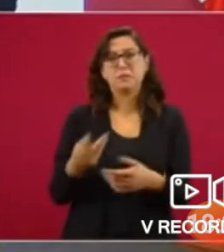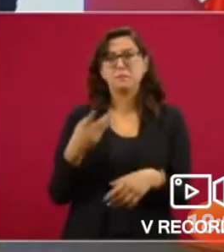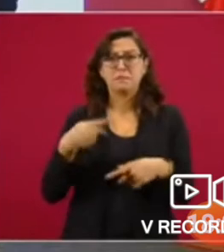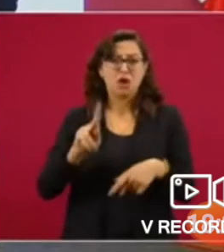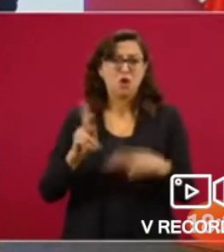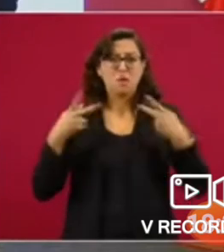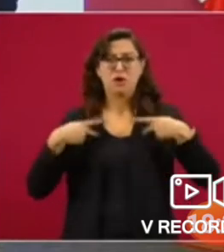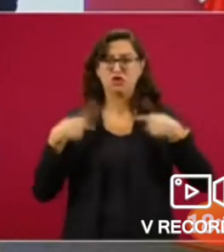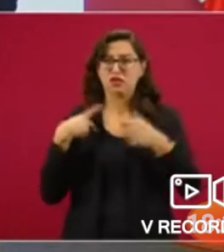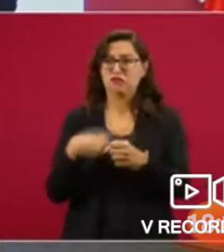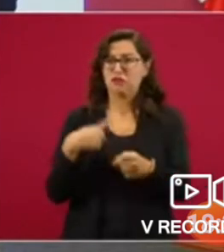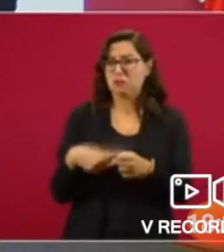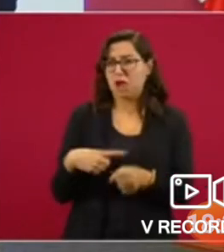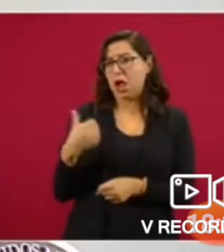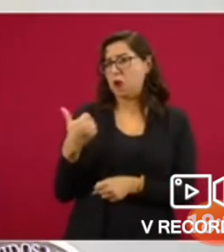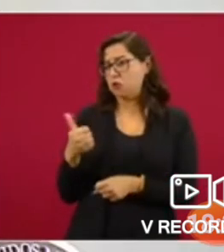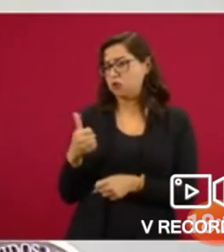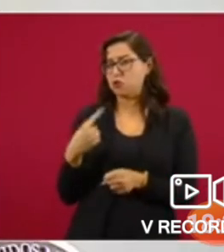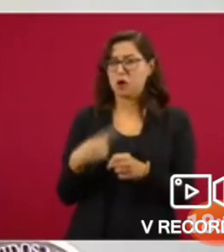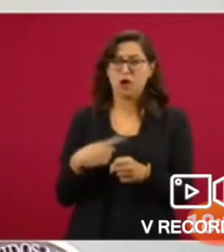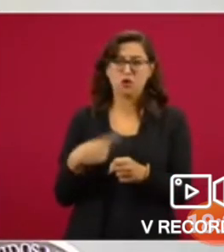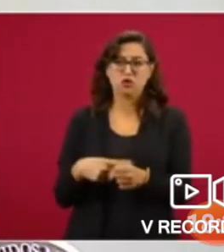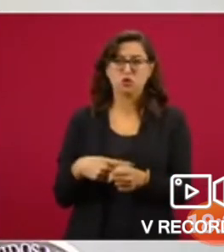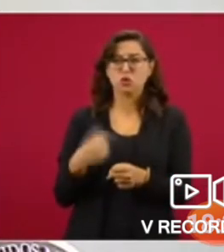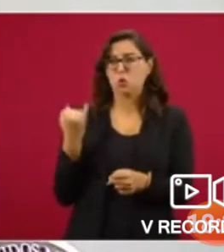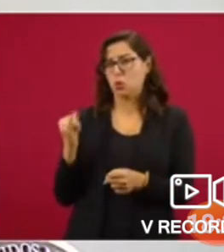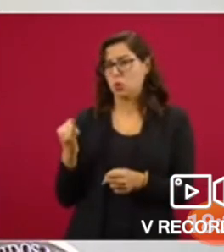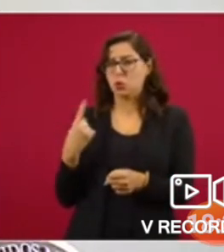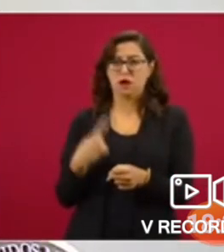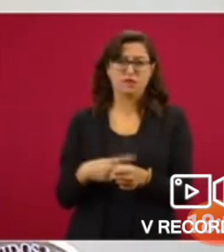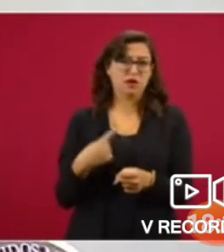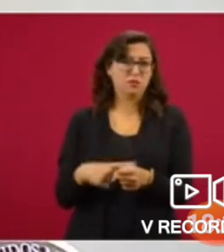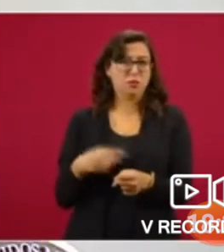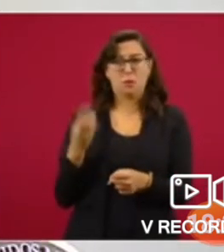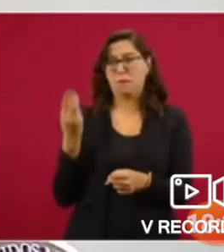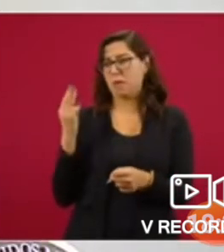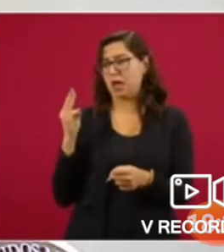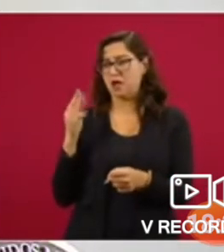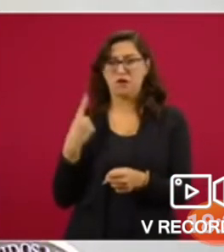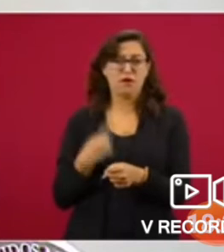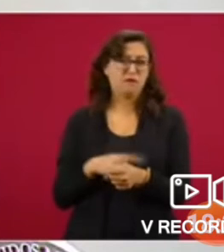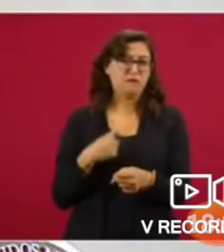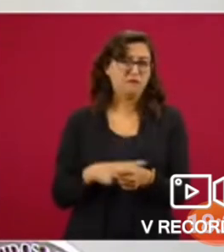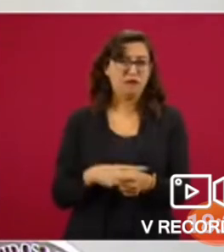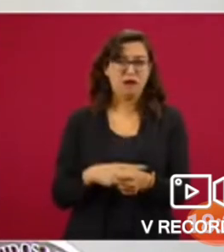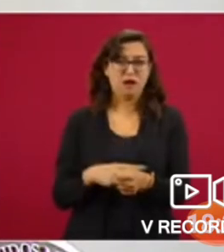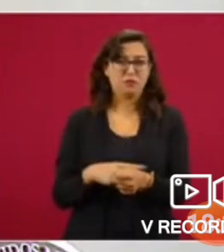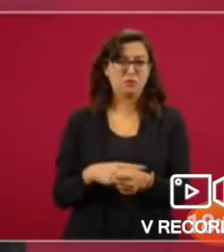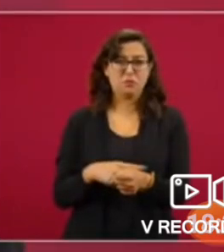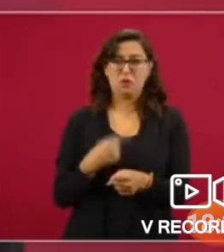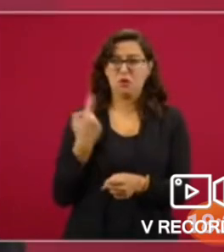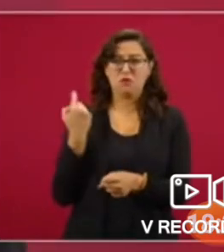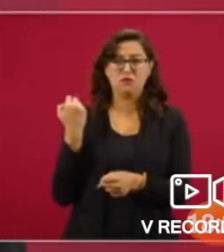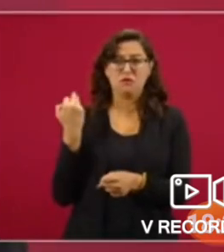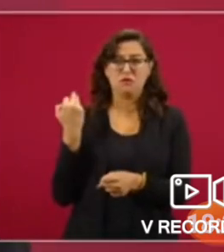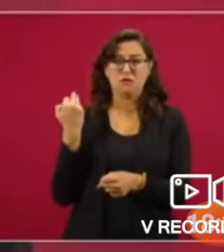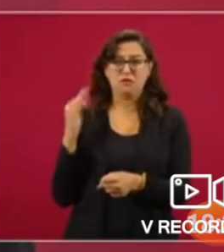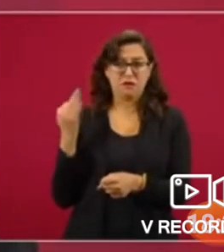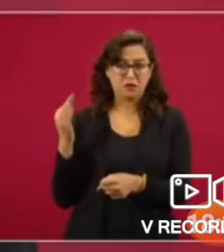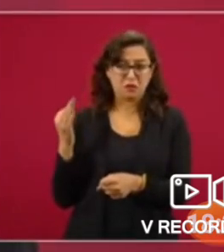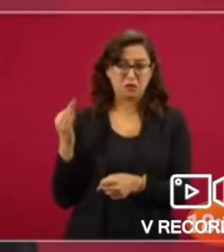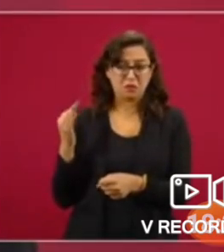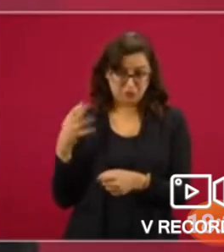de julio, los de junio, los de mayo, etcétera, desde el primero del caso que ocurrió el